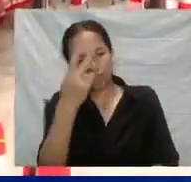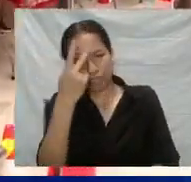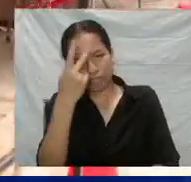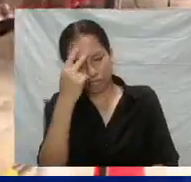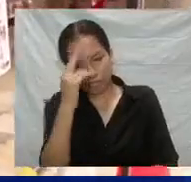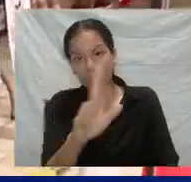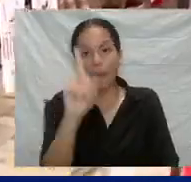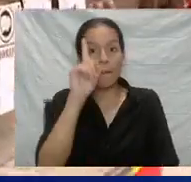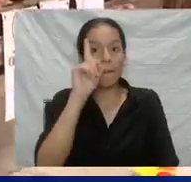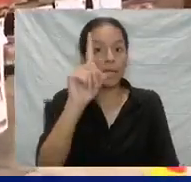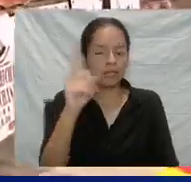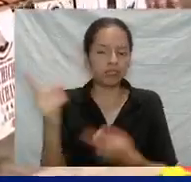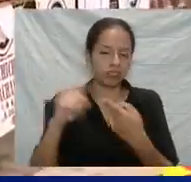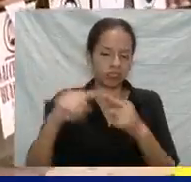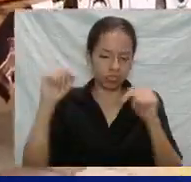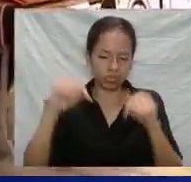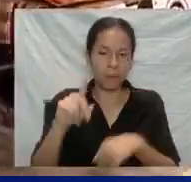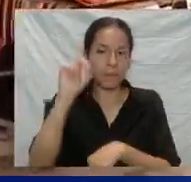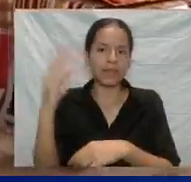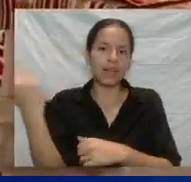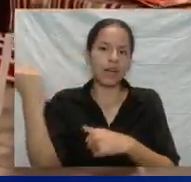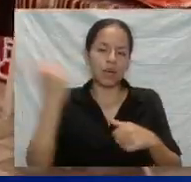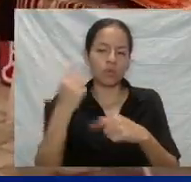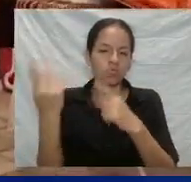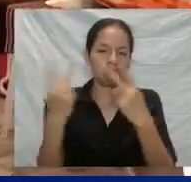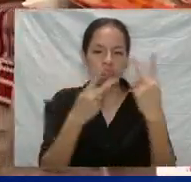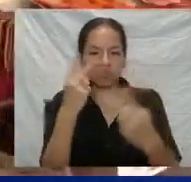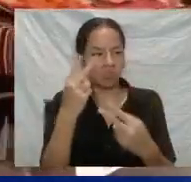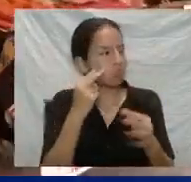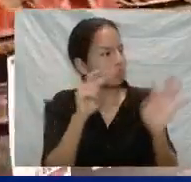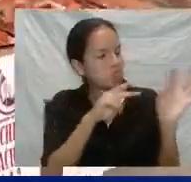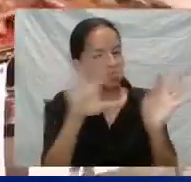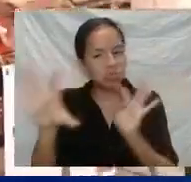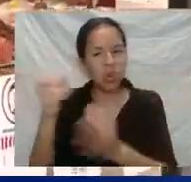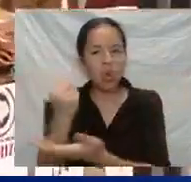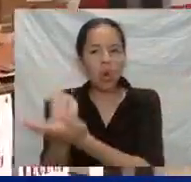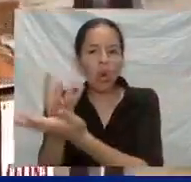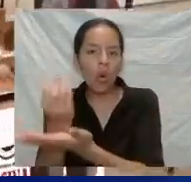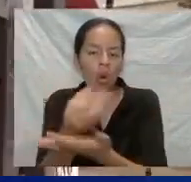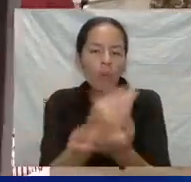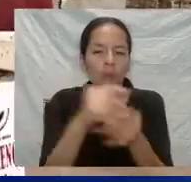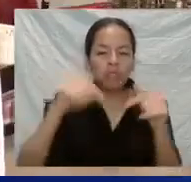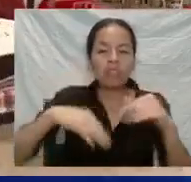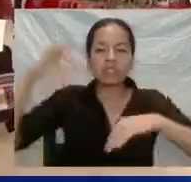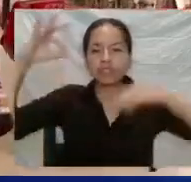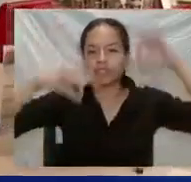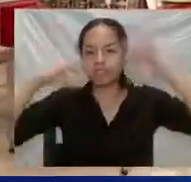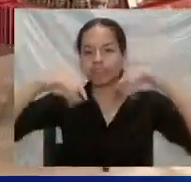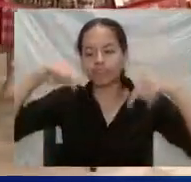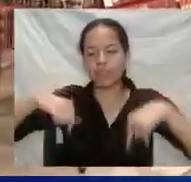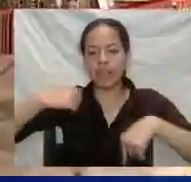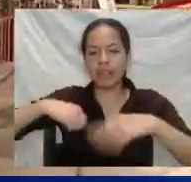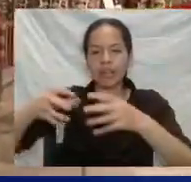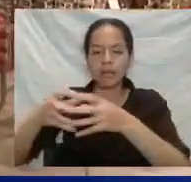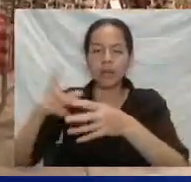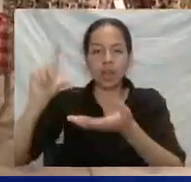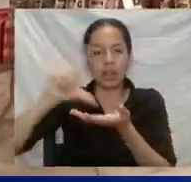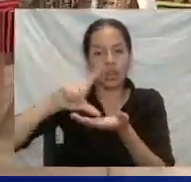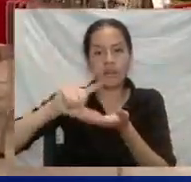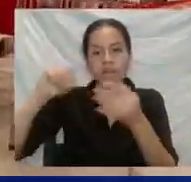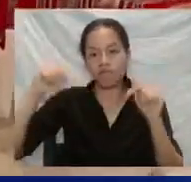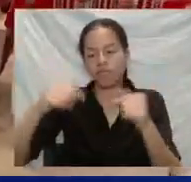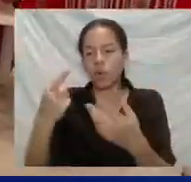pueden venir aquí a la plazuela de las artes el teatro municipal de lima para poder comprar distintos